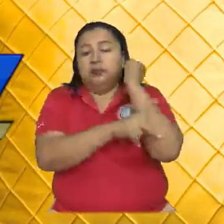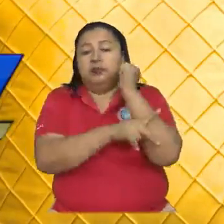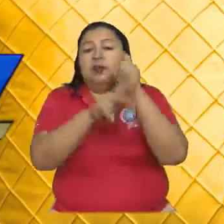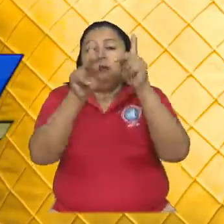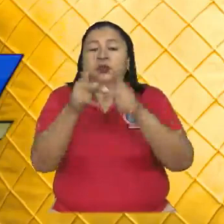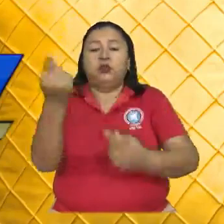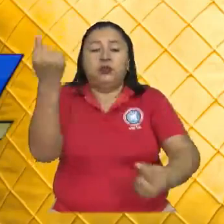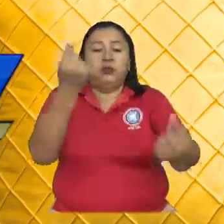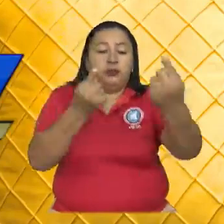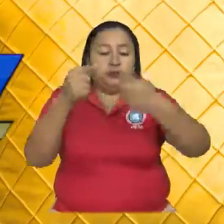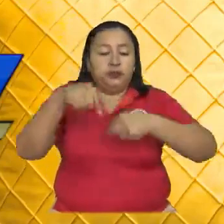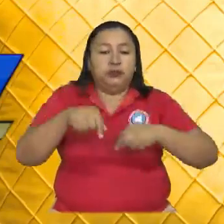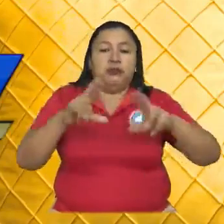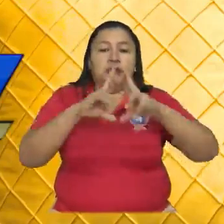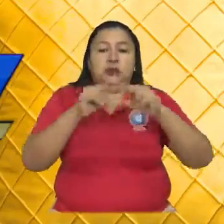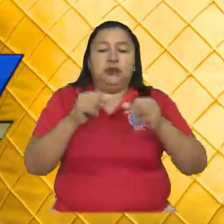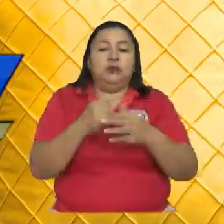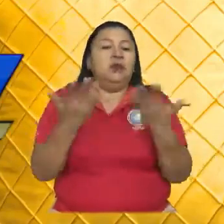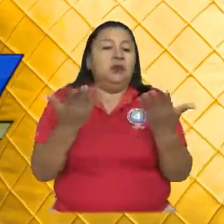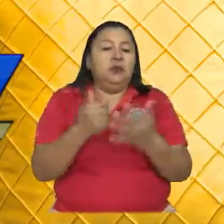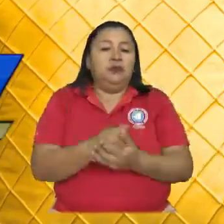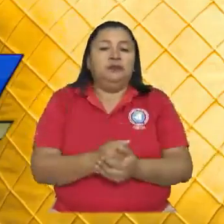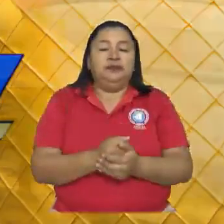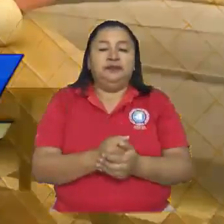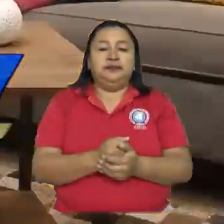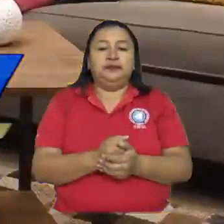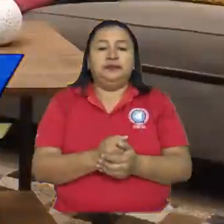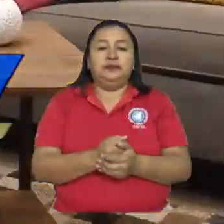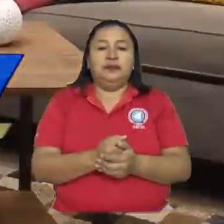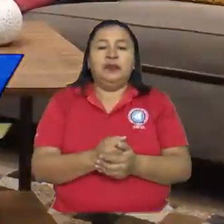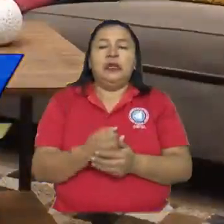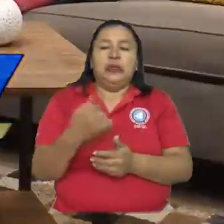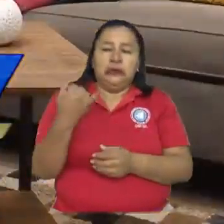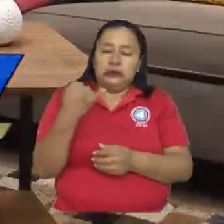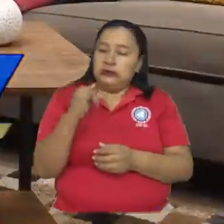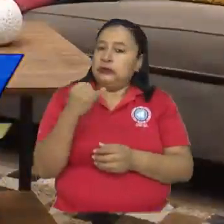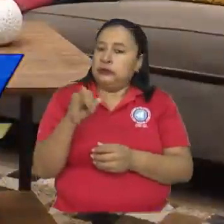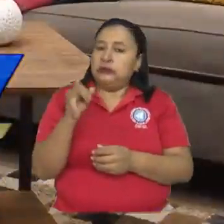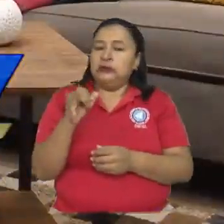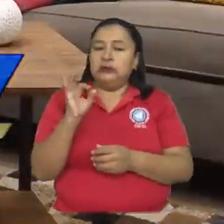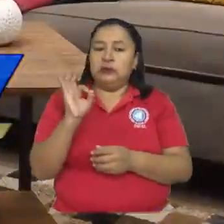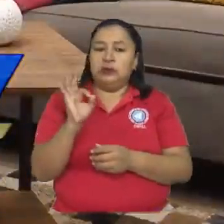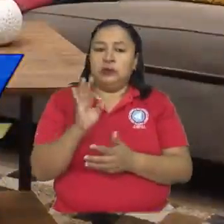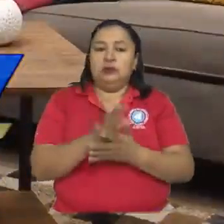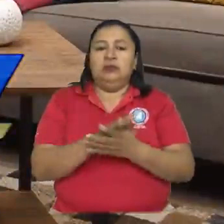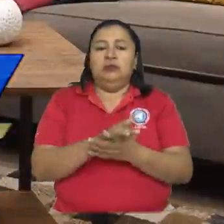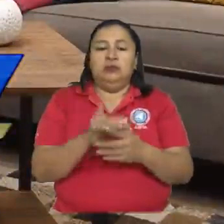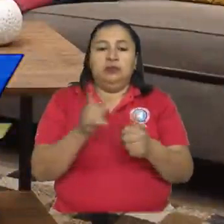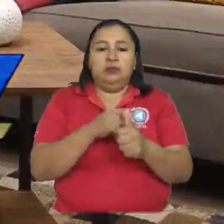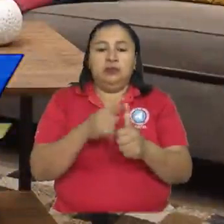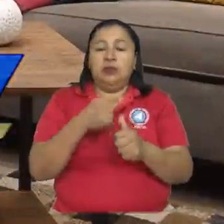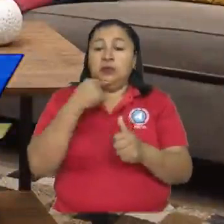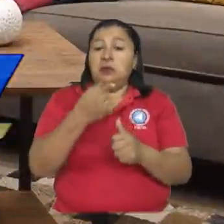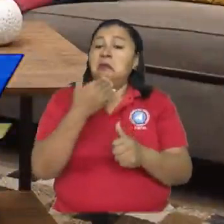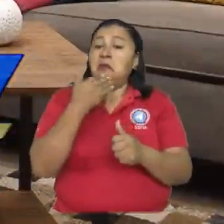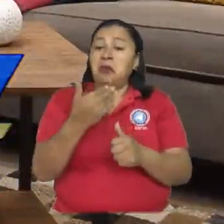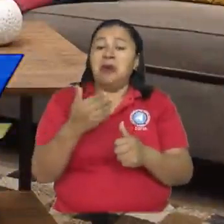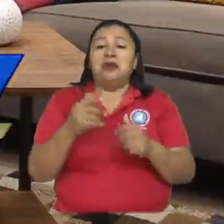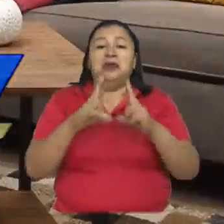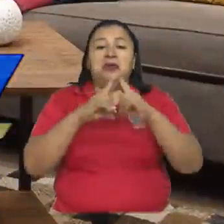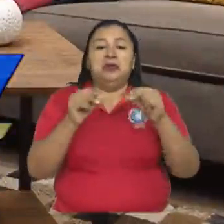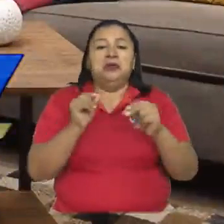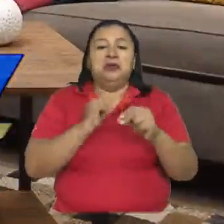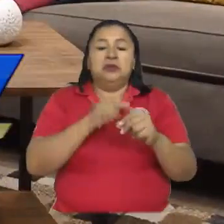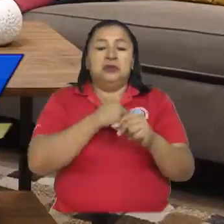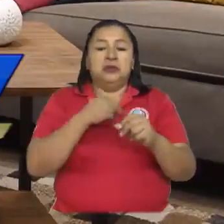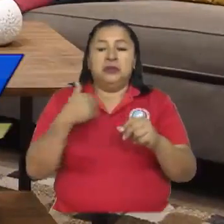de turistas hacia nuestro país. Y sin duda alguna, bueno, en principio, como decimos en buen nicaragüense, salimos de